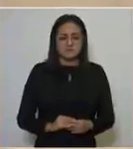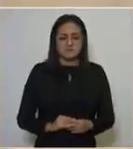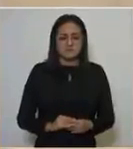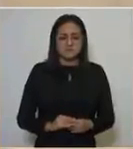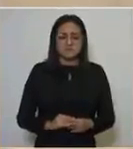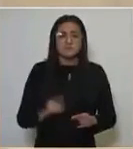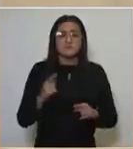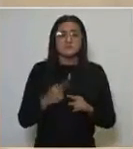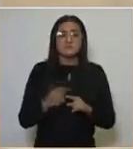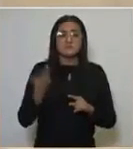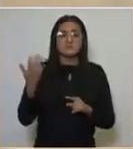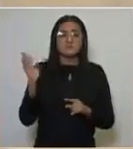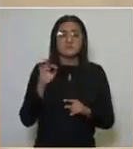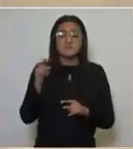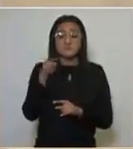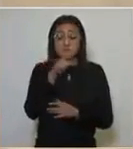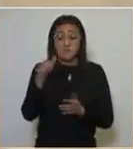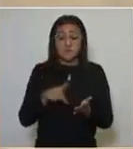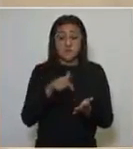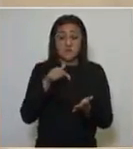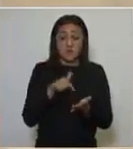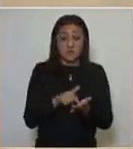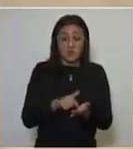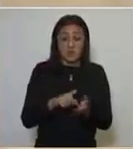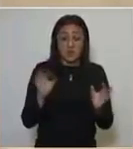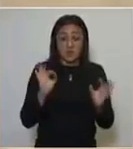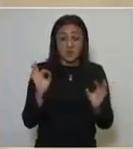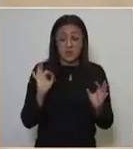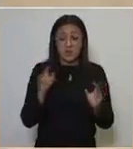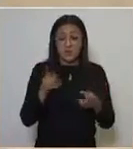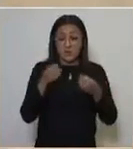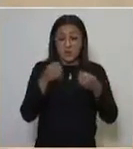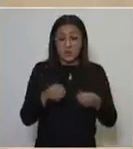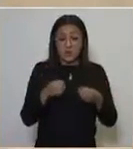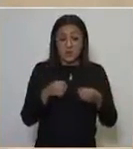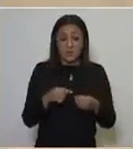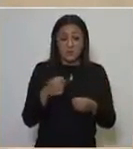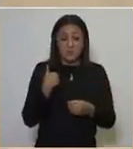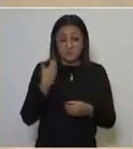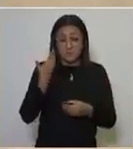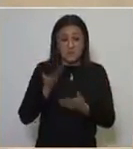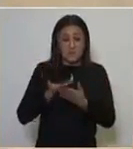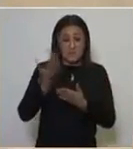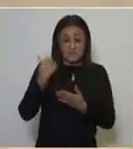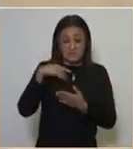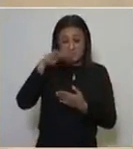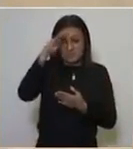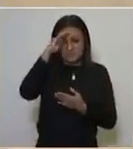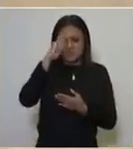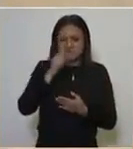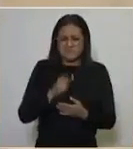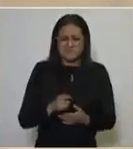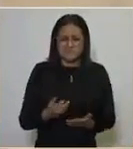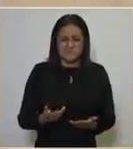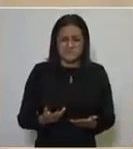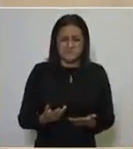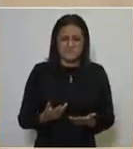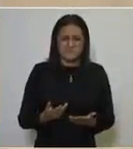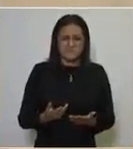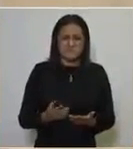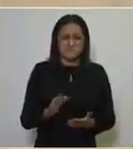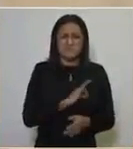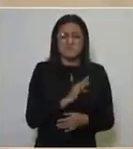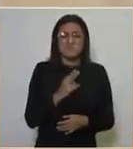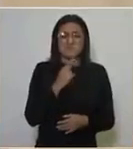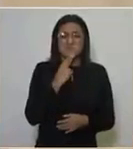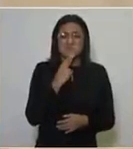quienes ocuparon indebidamente esos lugares, pues no sé qué pensaban, que podían hacer